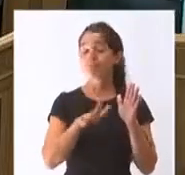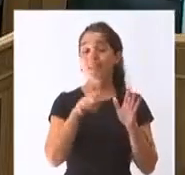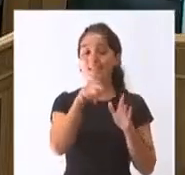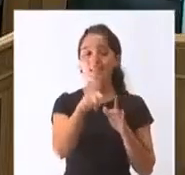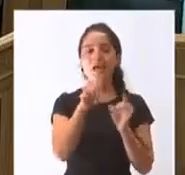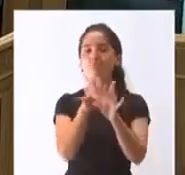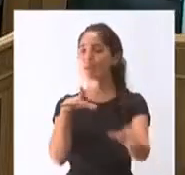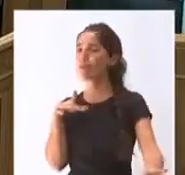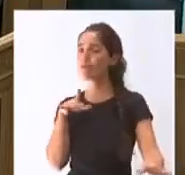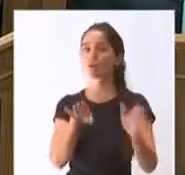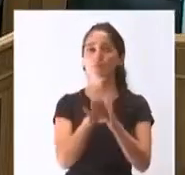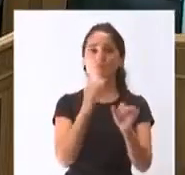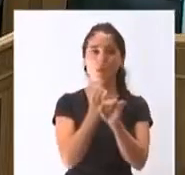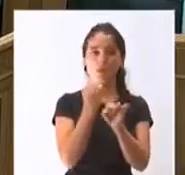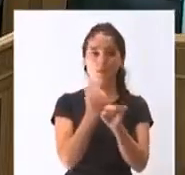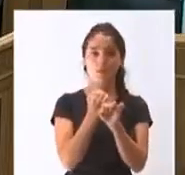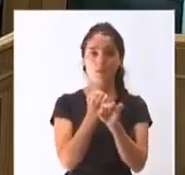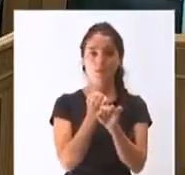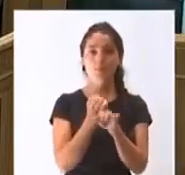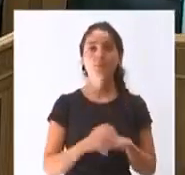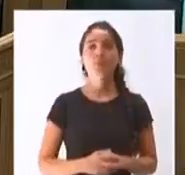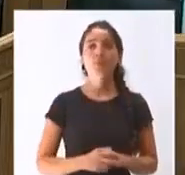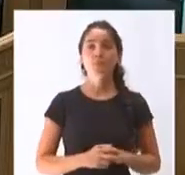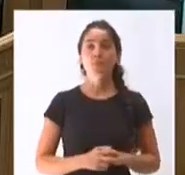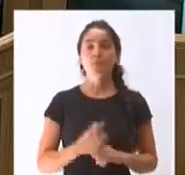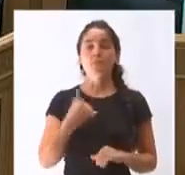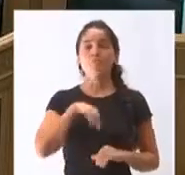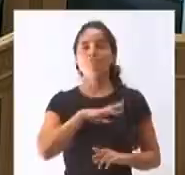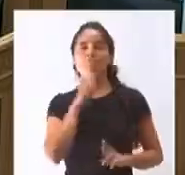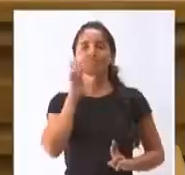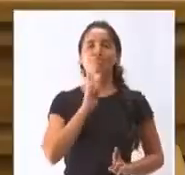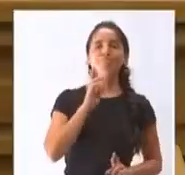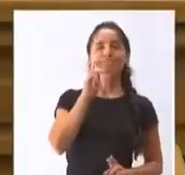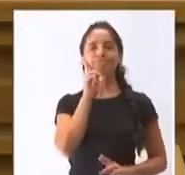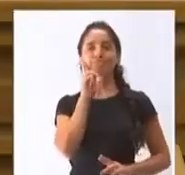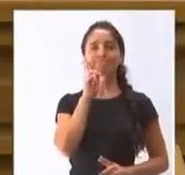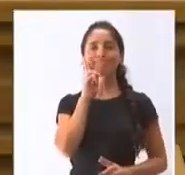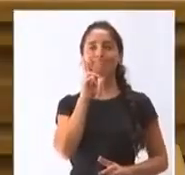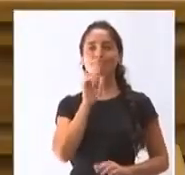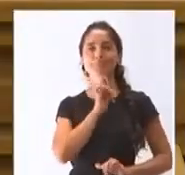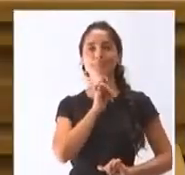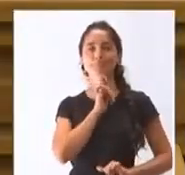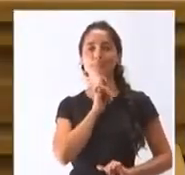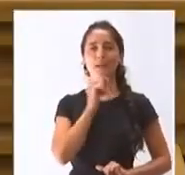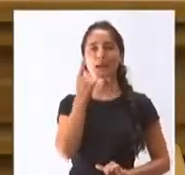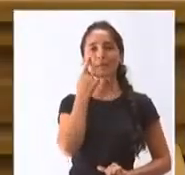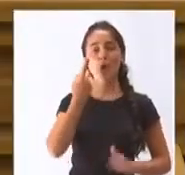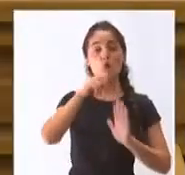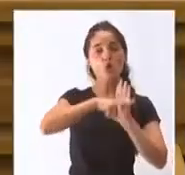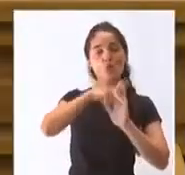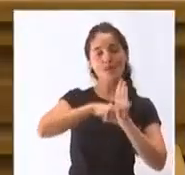estamos expectantes expectantes expectantes con la normativa del estado y en la dirección